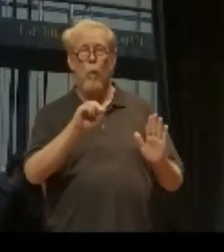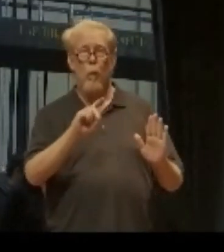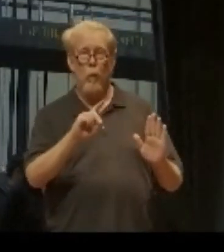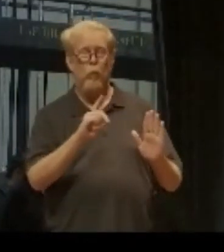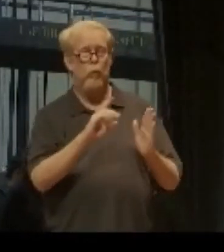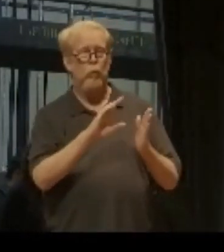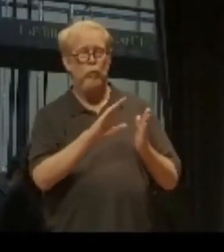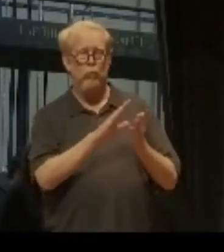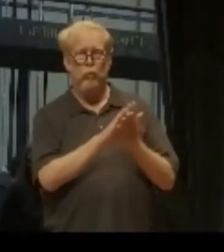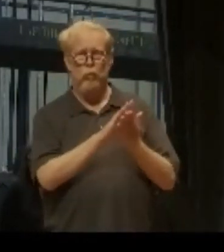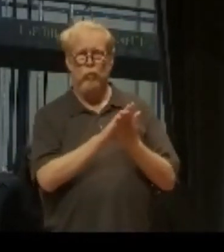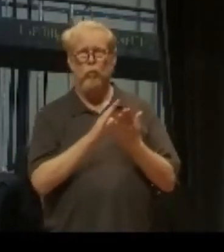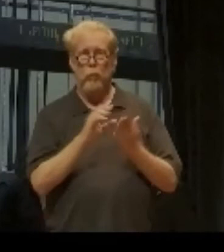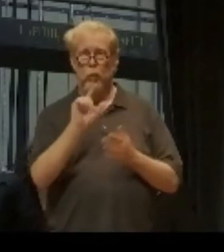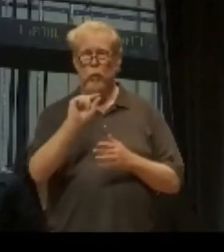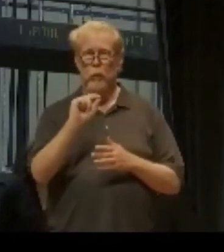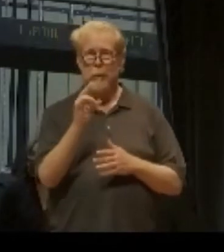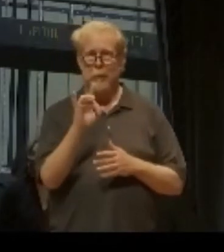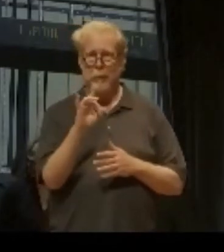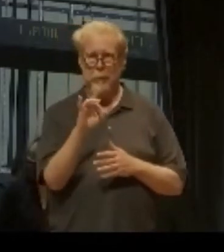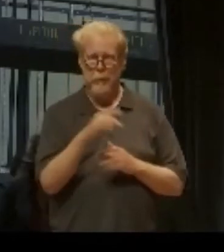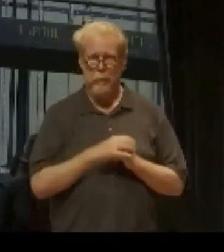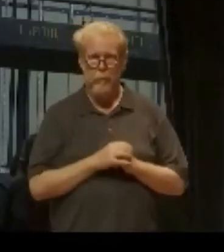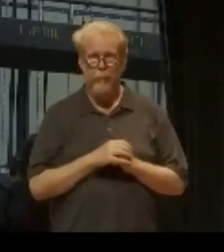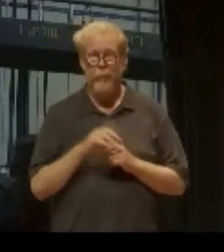el programa de medio año. En el